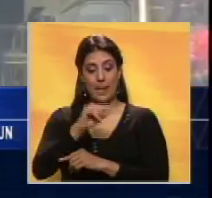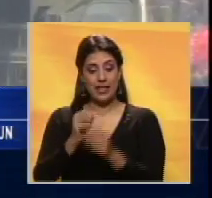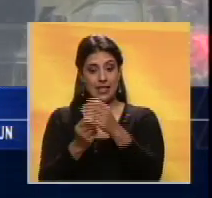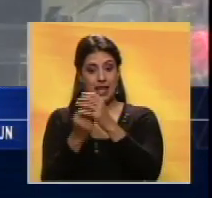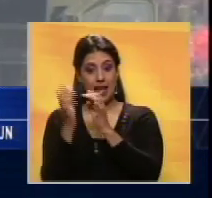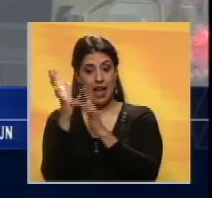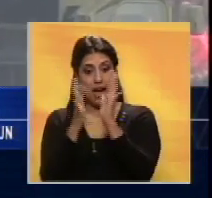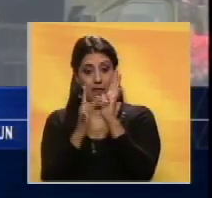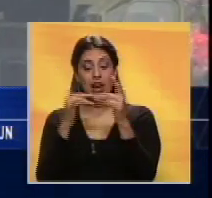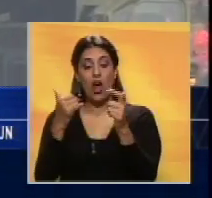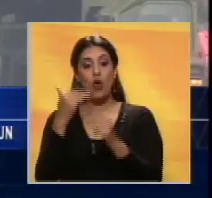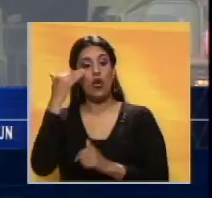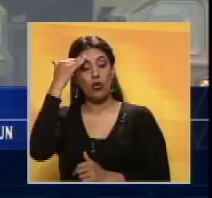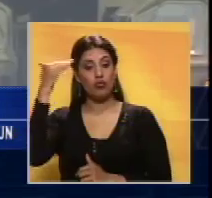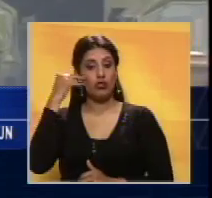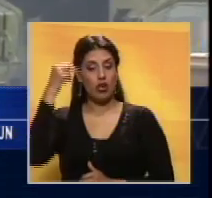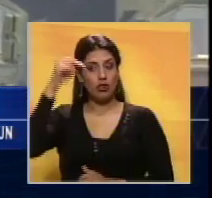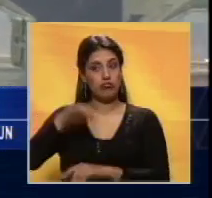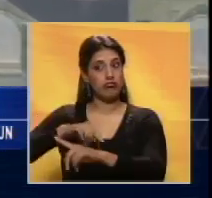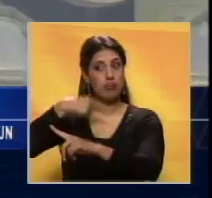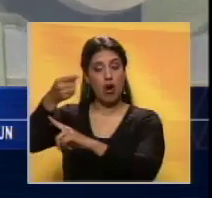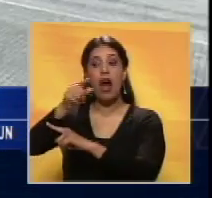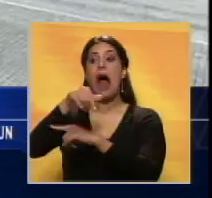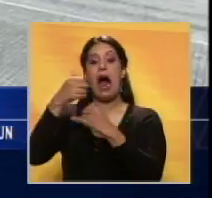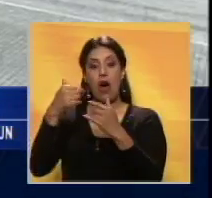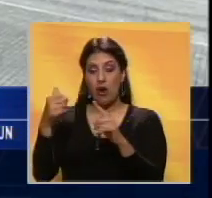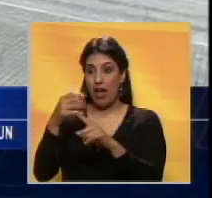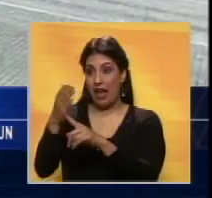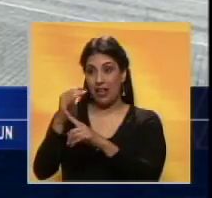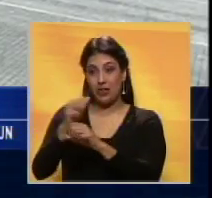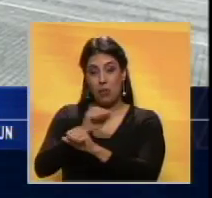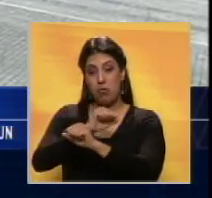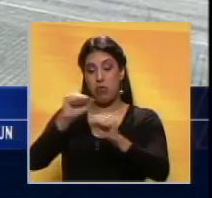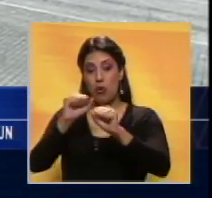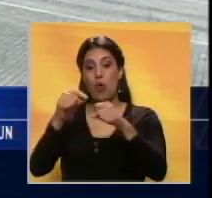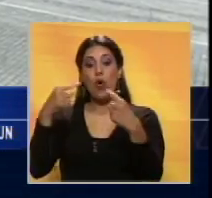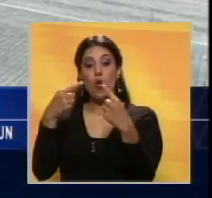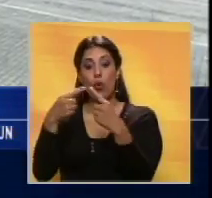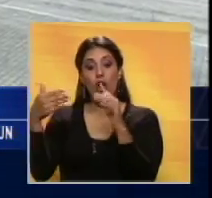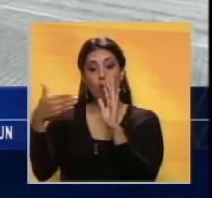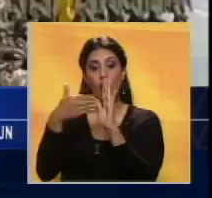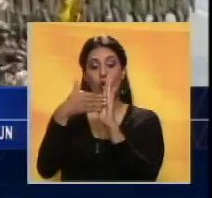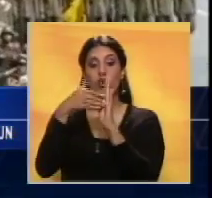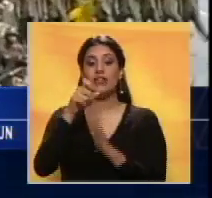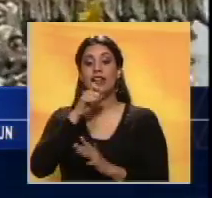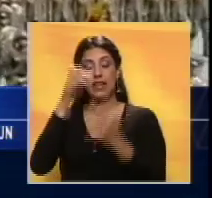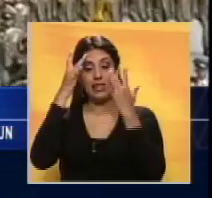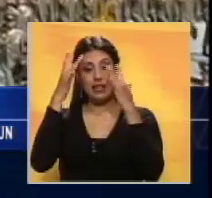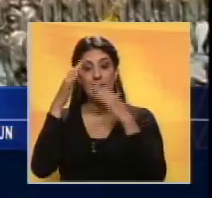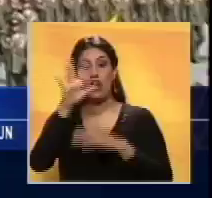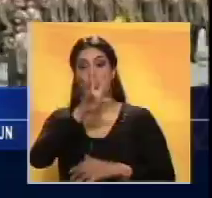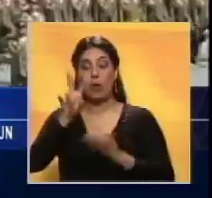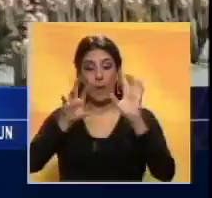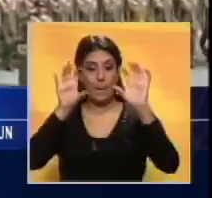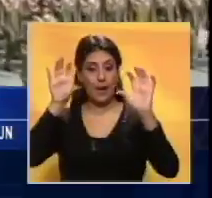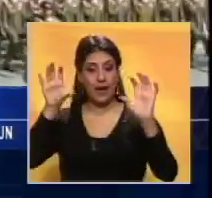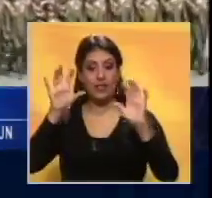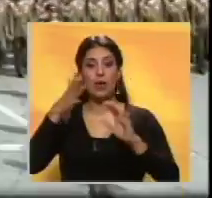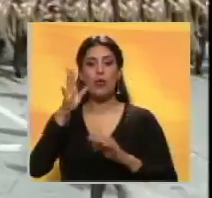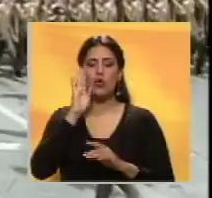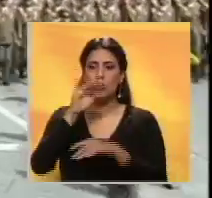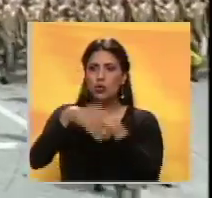abril. Ante esto, Corea del Norte amenazó con lanzar un ataque antiterrorista contra las agencias de inteligencia de ambos países